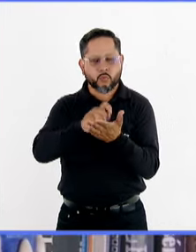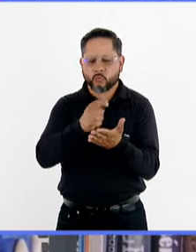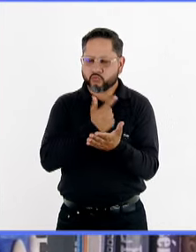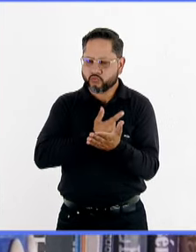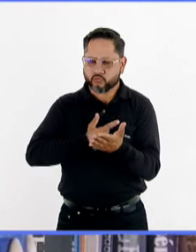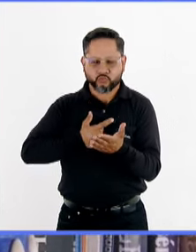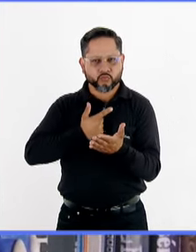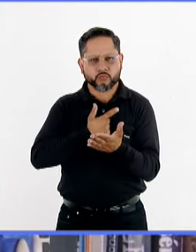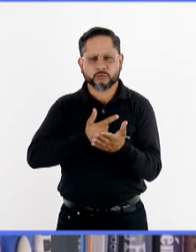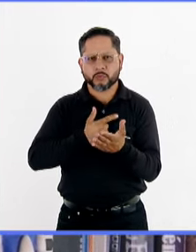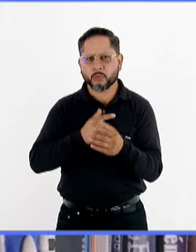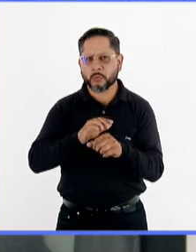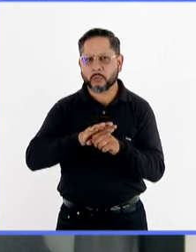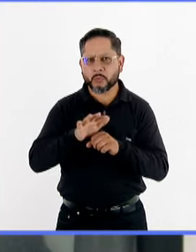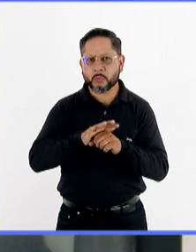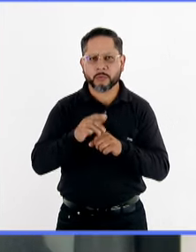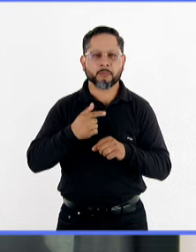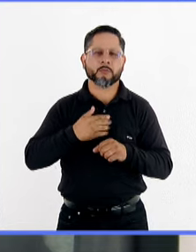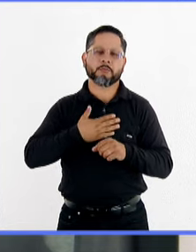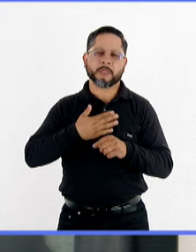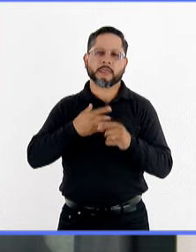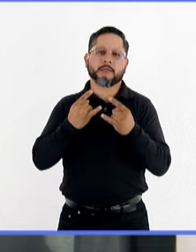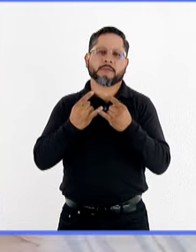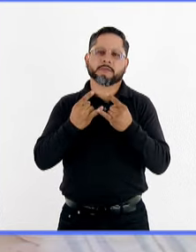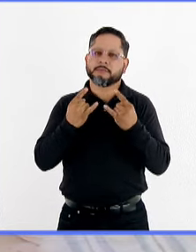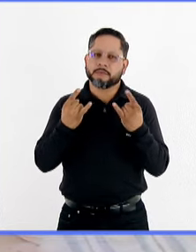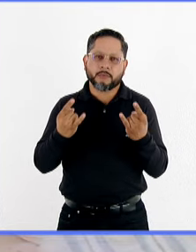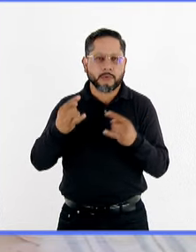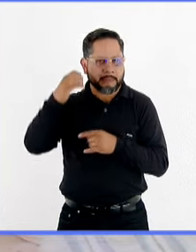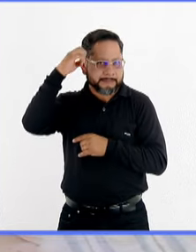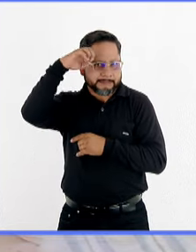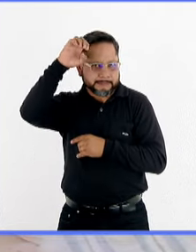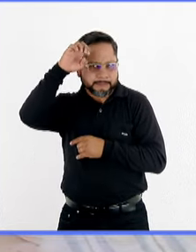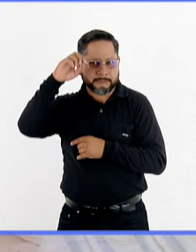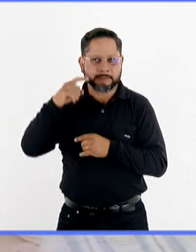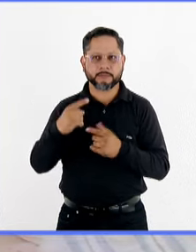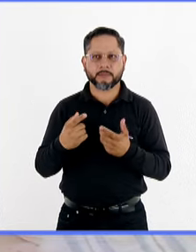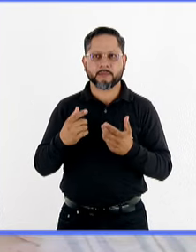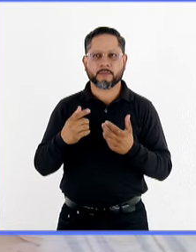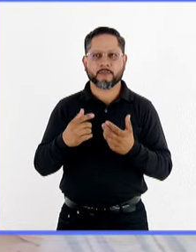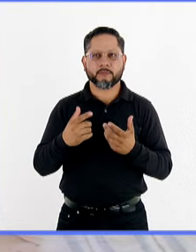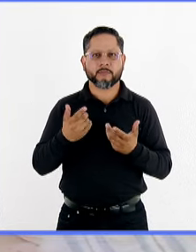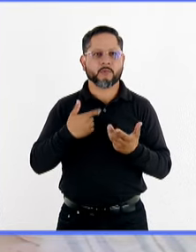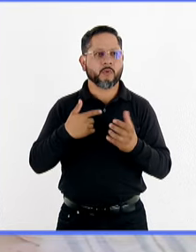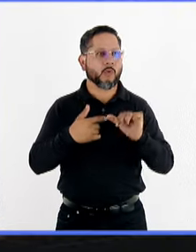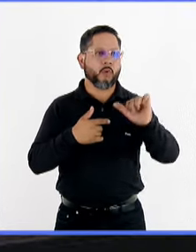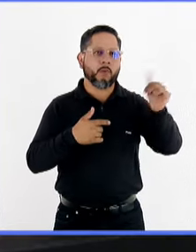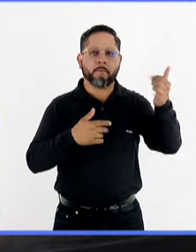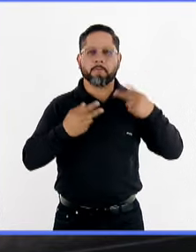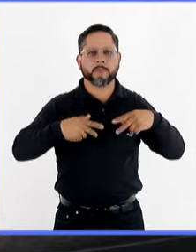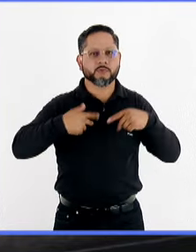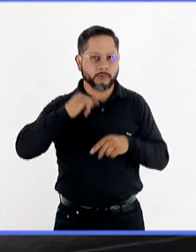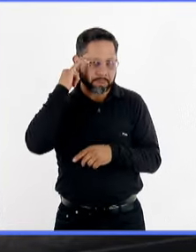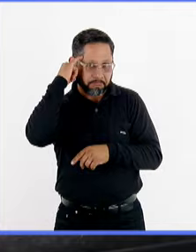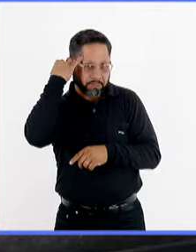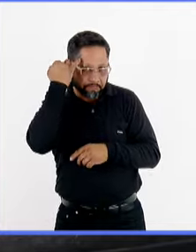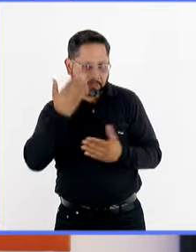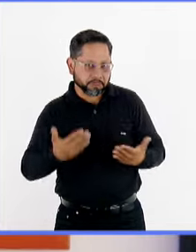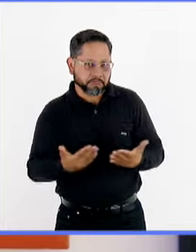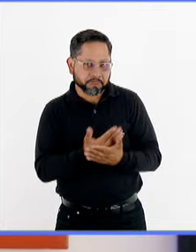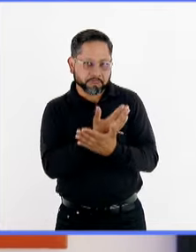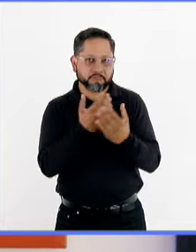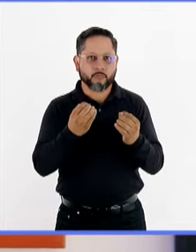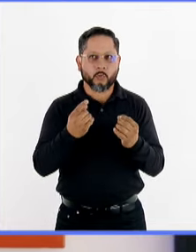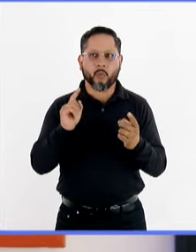sobre, pues es mucho de mis experiencias, siendo alguien de ascendencia indígena, siendo alguien de